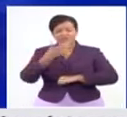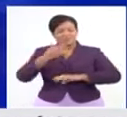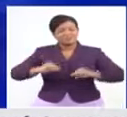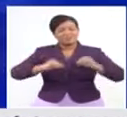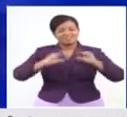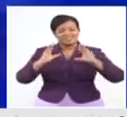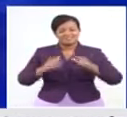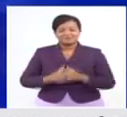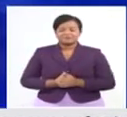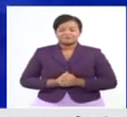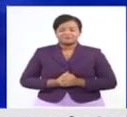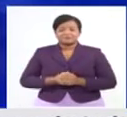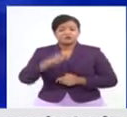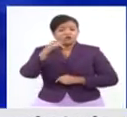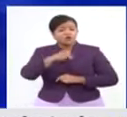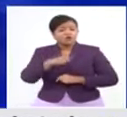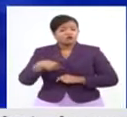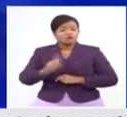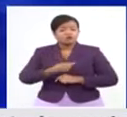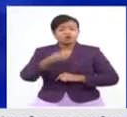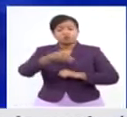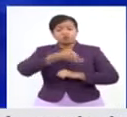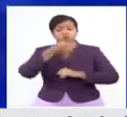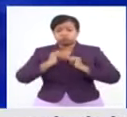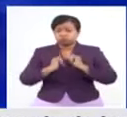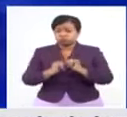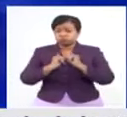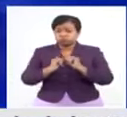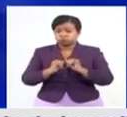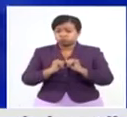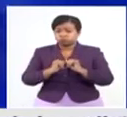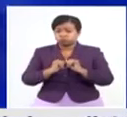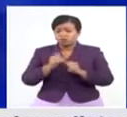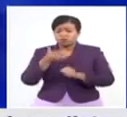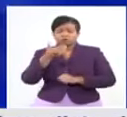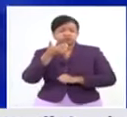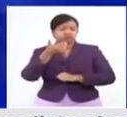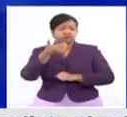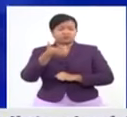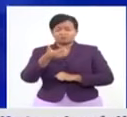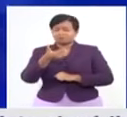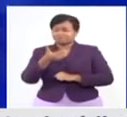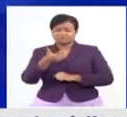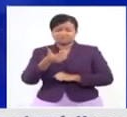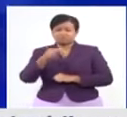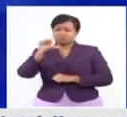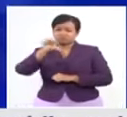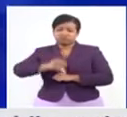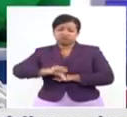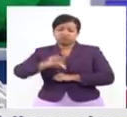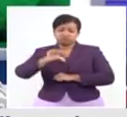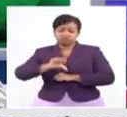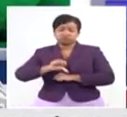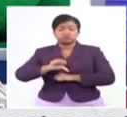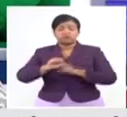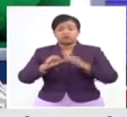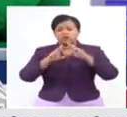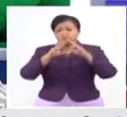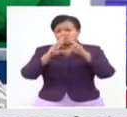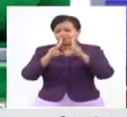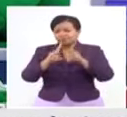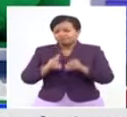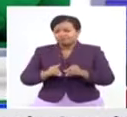hoy brindando la información, no mucho mejor que el día de ayer, algunos indicadores o los